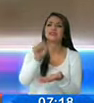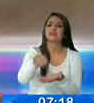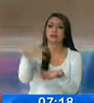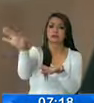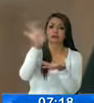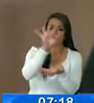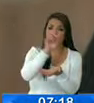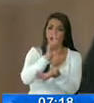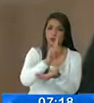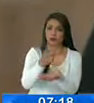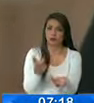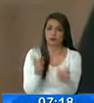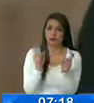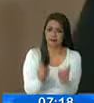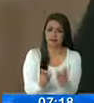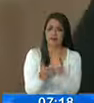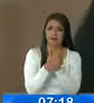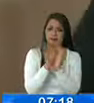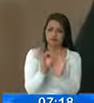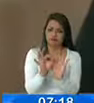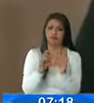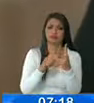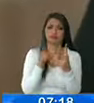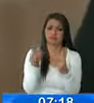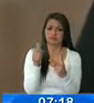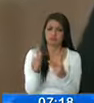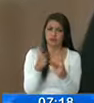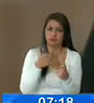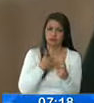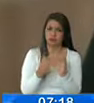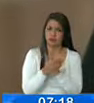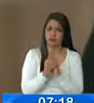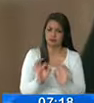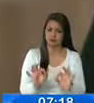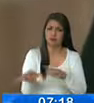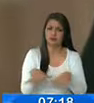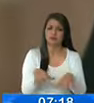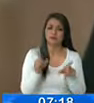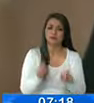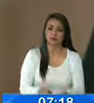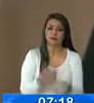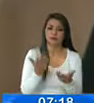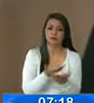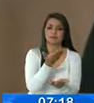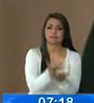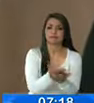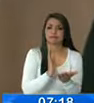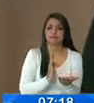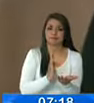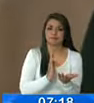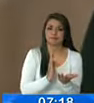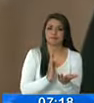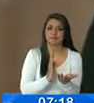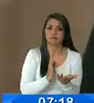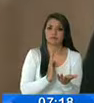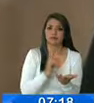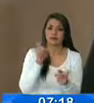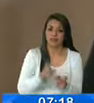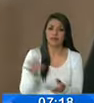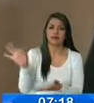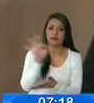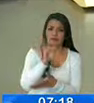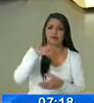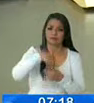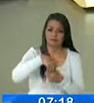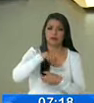simplemente sean los méritos y la oposición que se ha planteado la que no tome en cuenta que son parte de